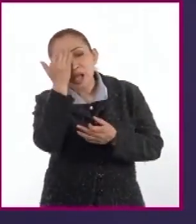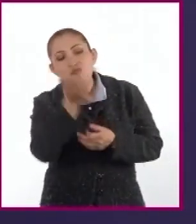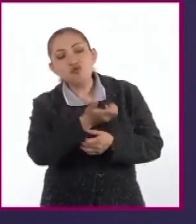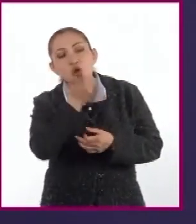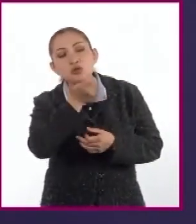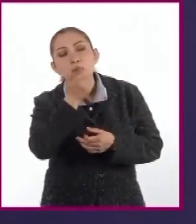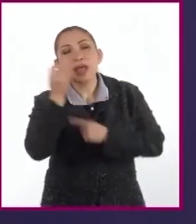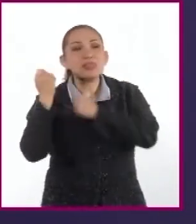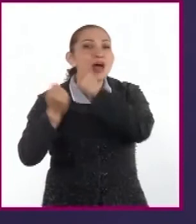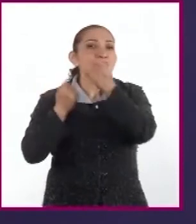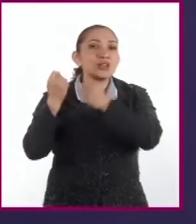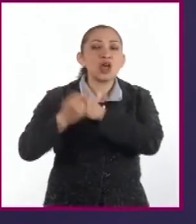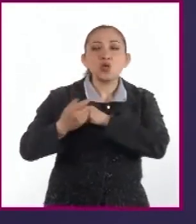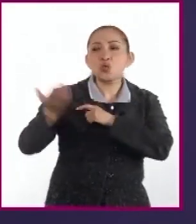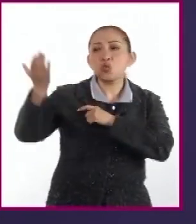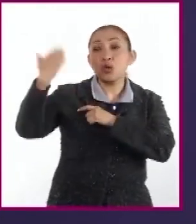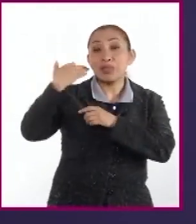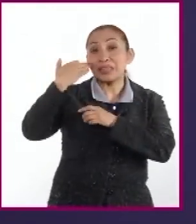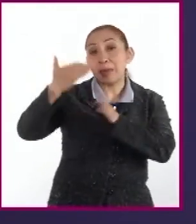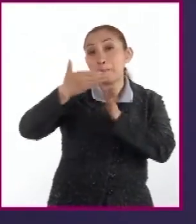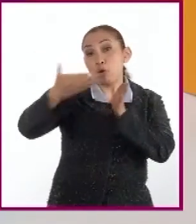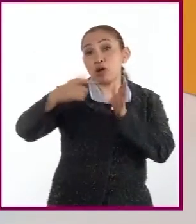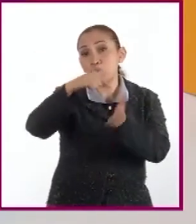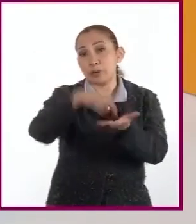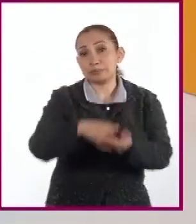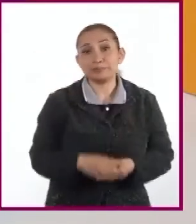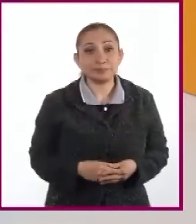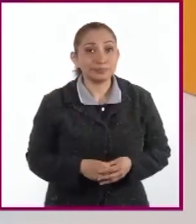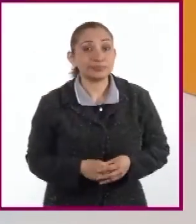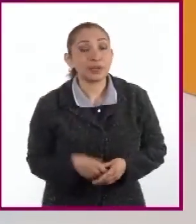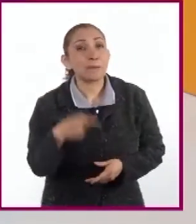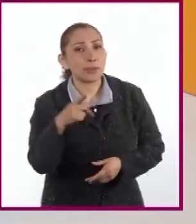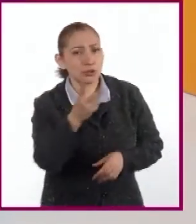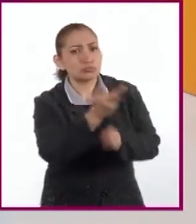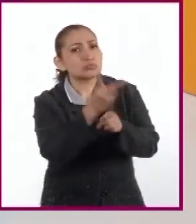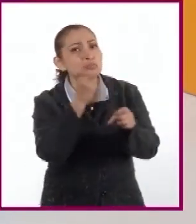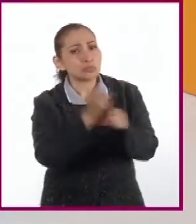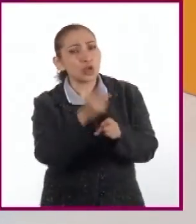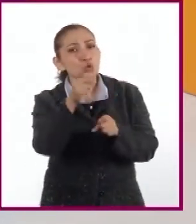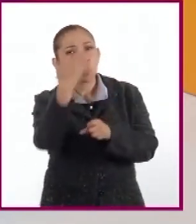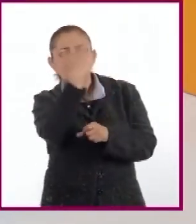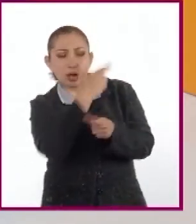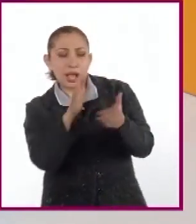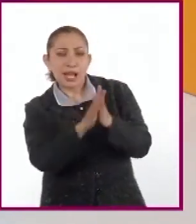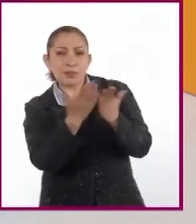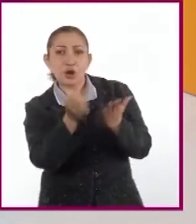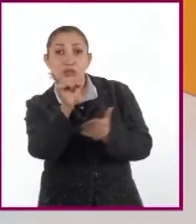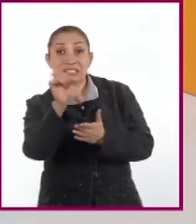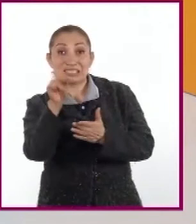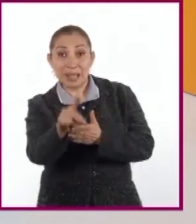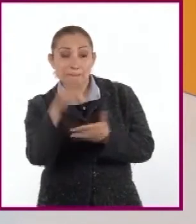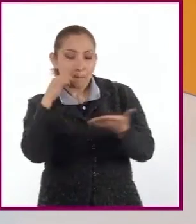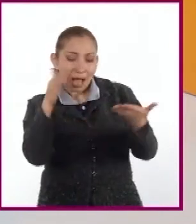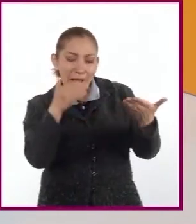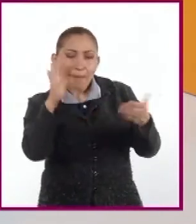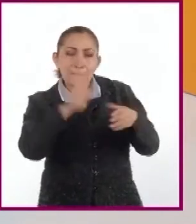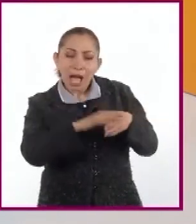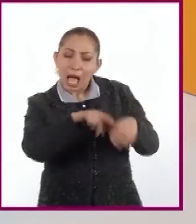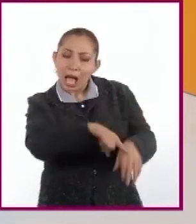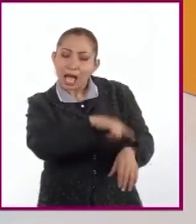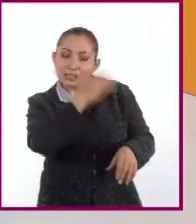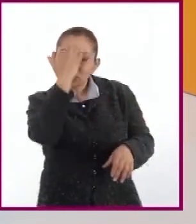costumbres y tradiciones de determinados lugares. Los invitamos a revisar su libro de texto para ampliar